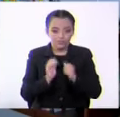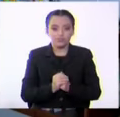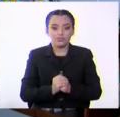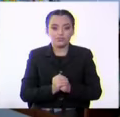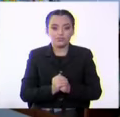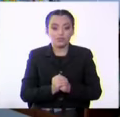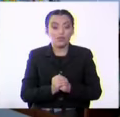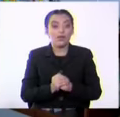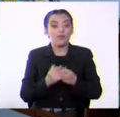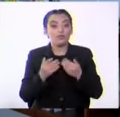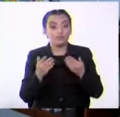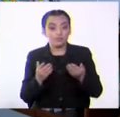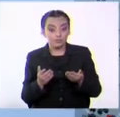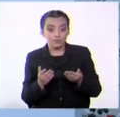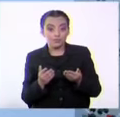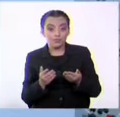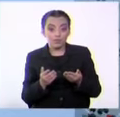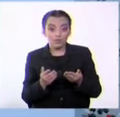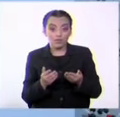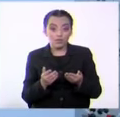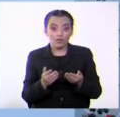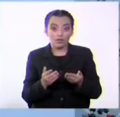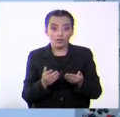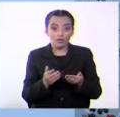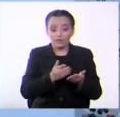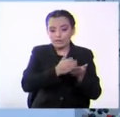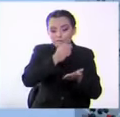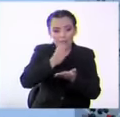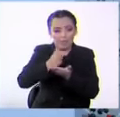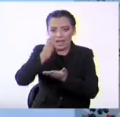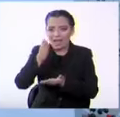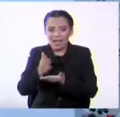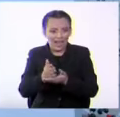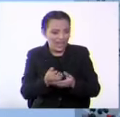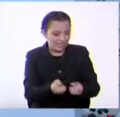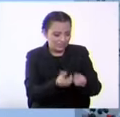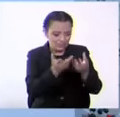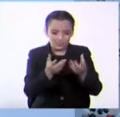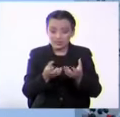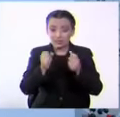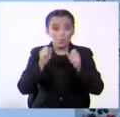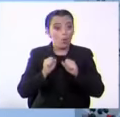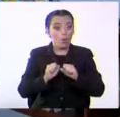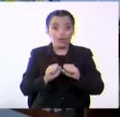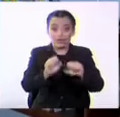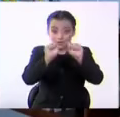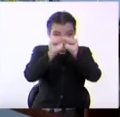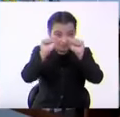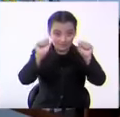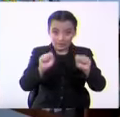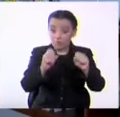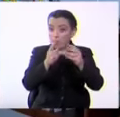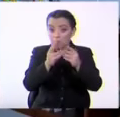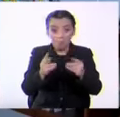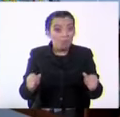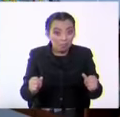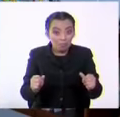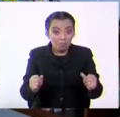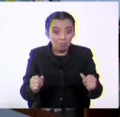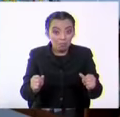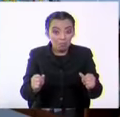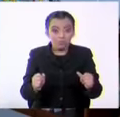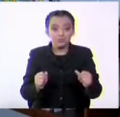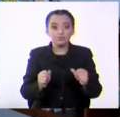muchas especies morirían, diferentes sistemas colapsarían y en general los